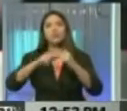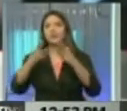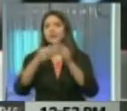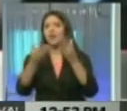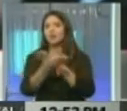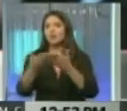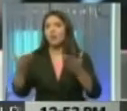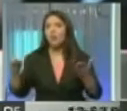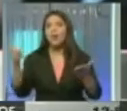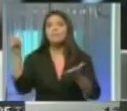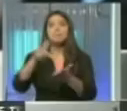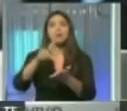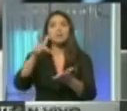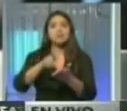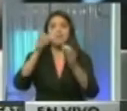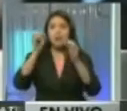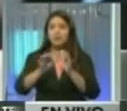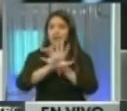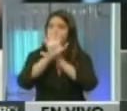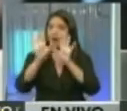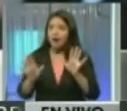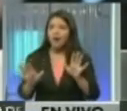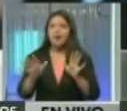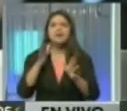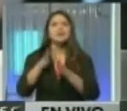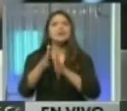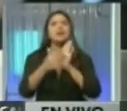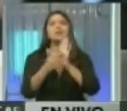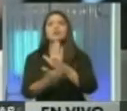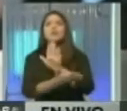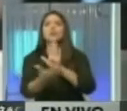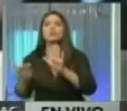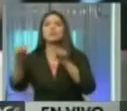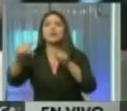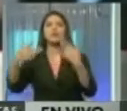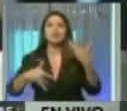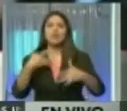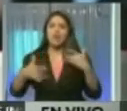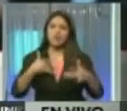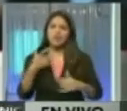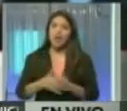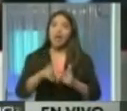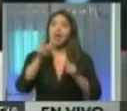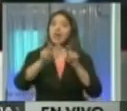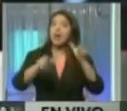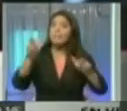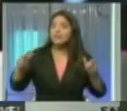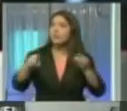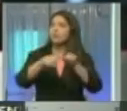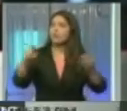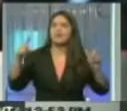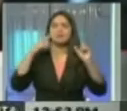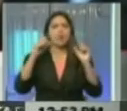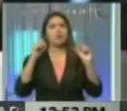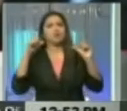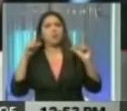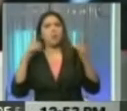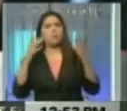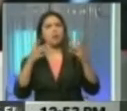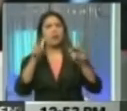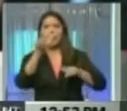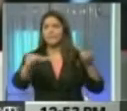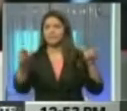en forma participativa, que es lo que está demostrando esta actividad. La gente que llega se asombra, se